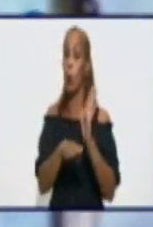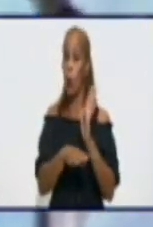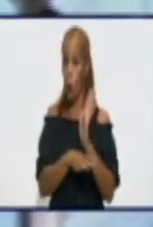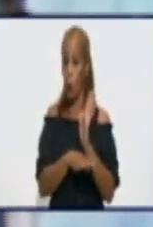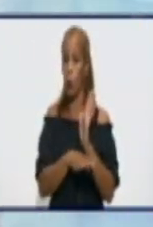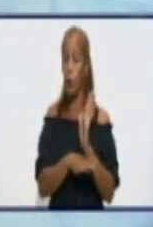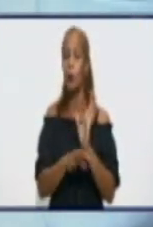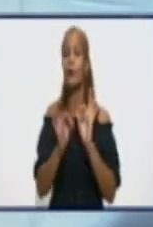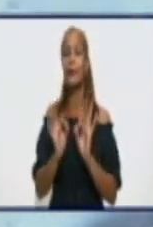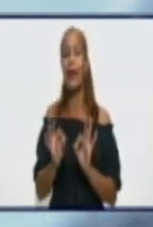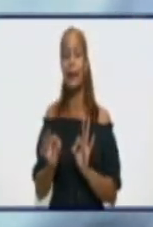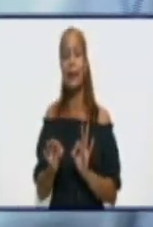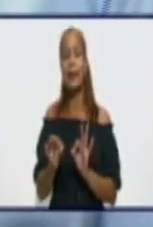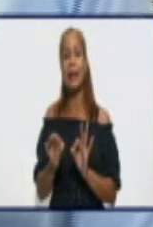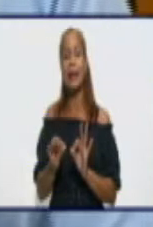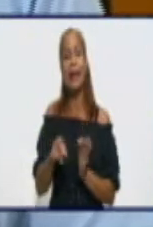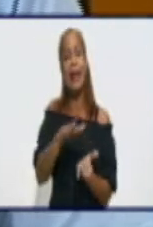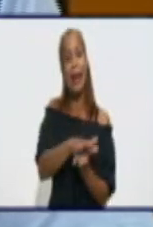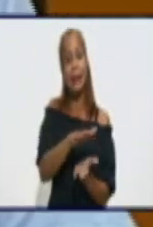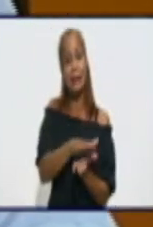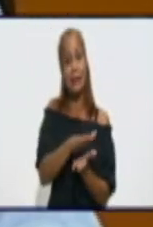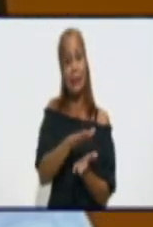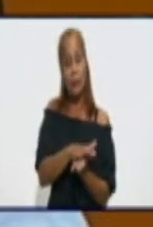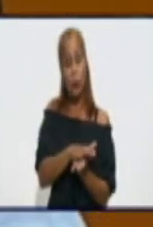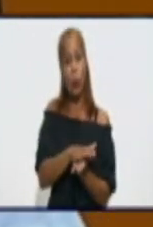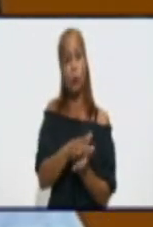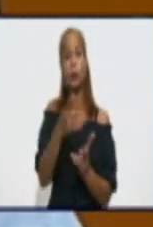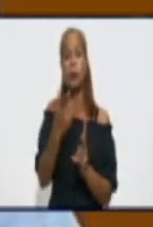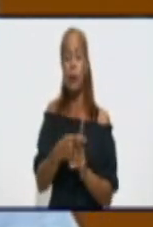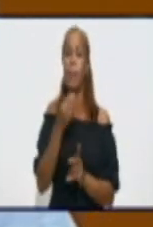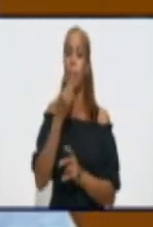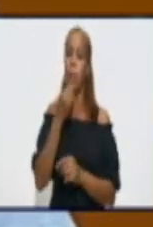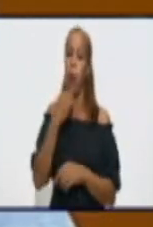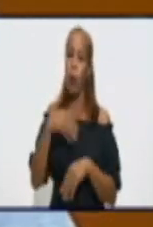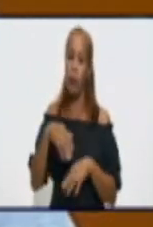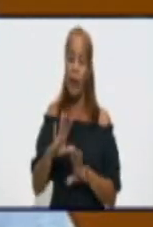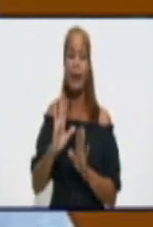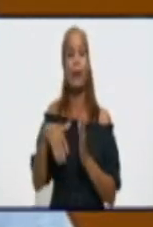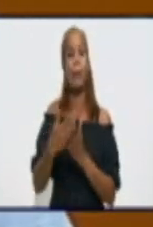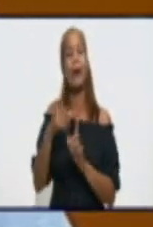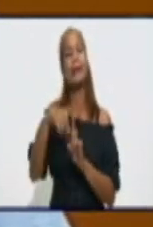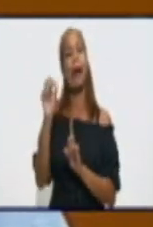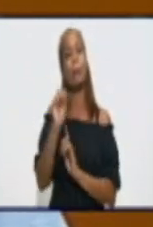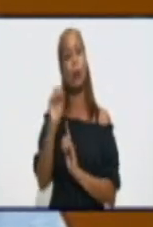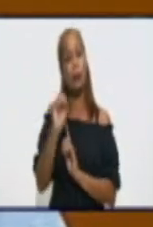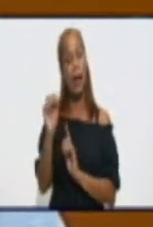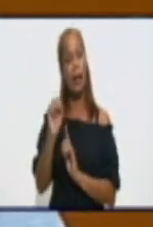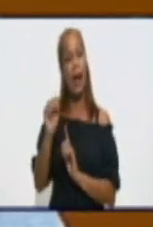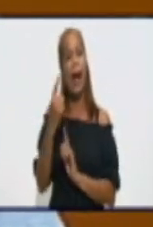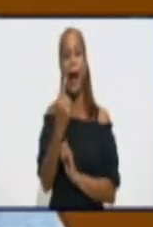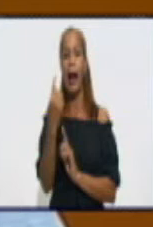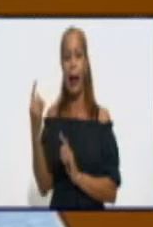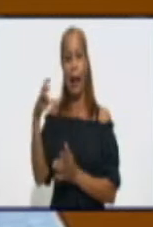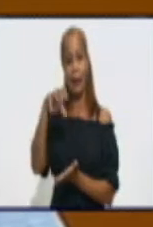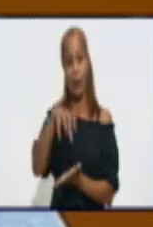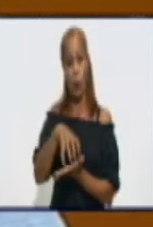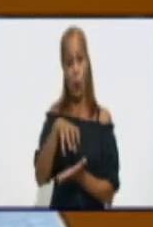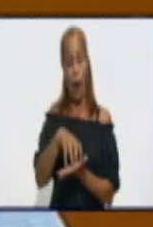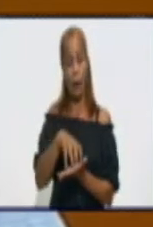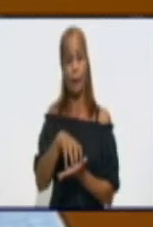la recepción, almacenamiento, fraccionamiento y poder entonces transportar hacia el sitio vacunal que se